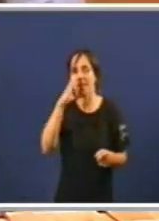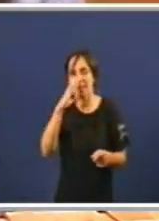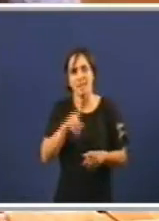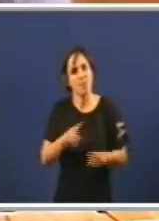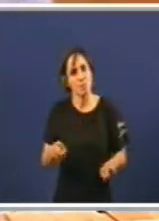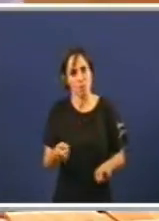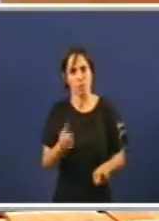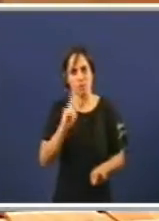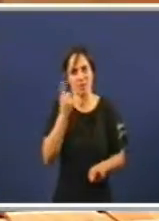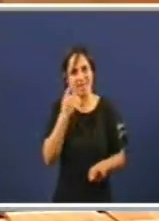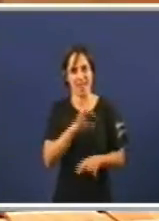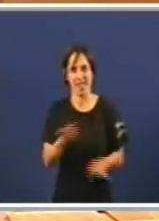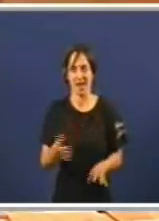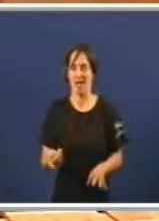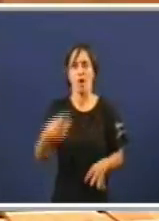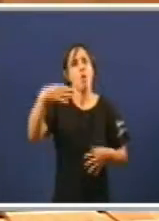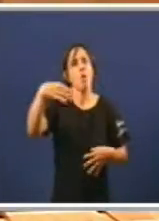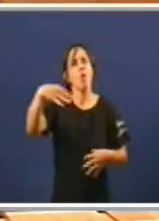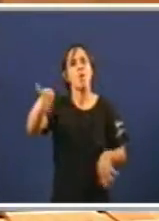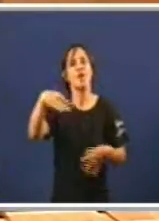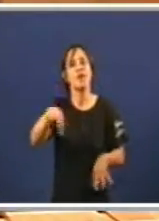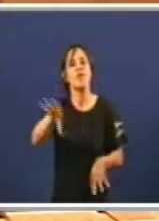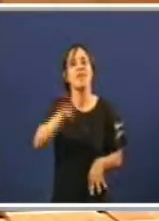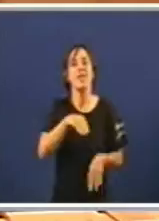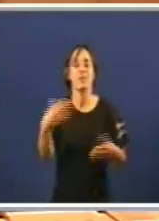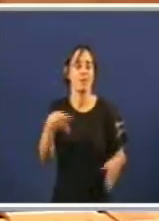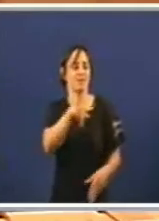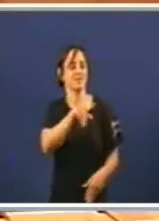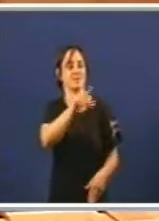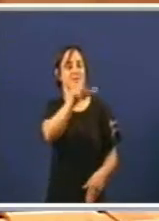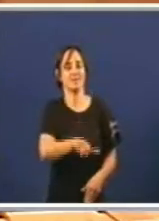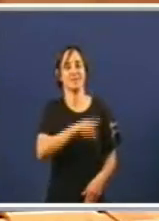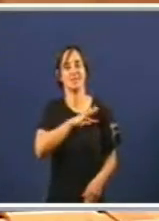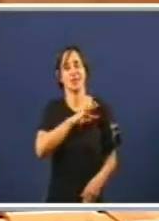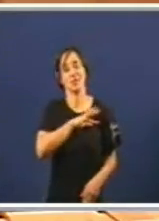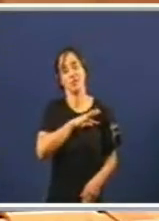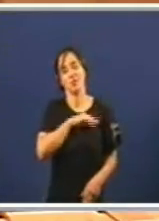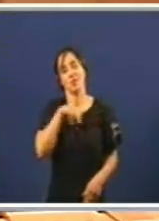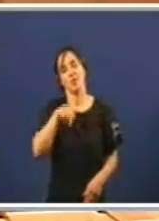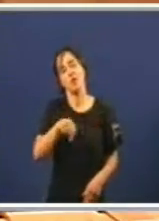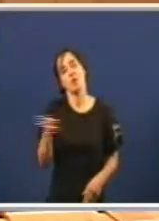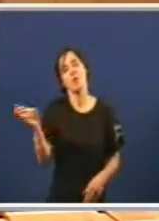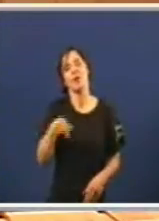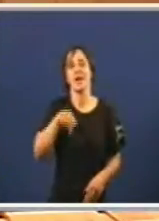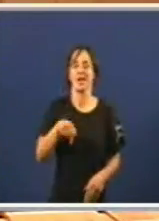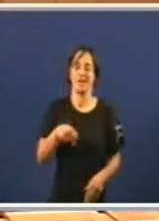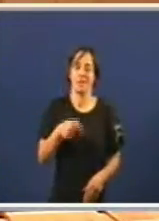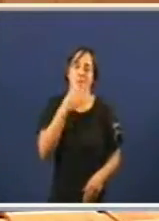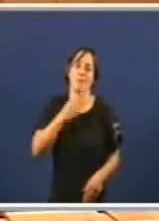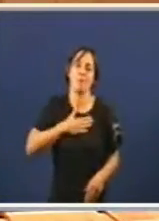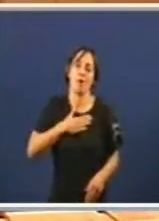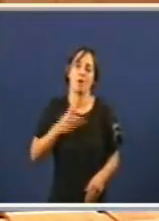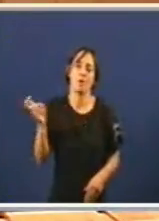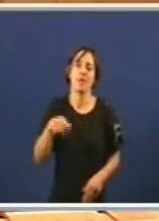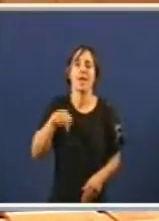nos enteramos de nada. Aquí o único que se entera é este señor que, home, pois hoxe tivo a ben vir explicarnos que si,